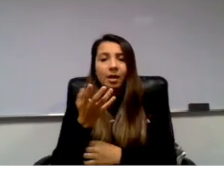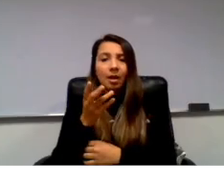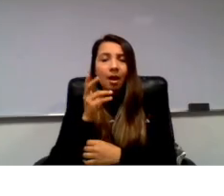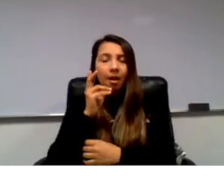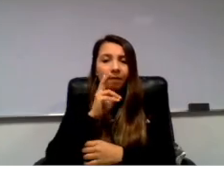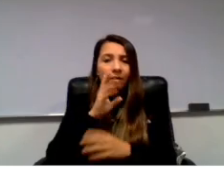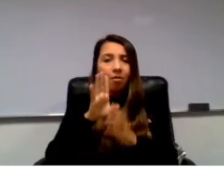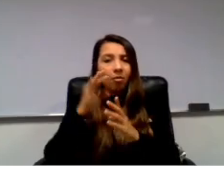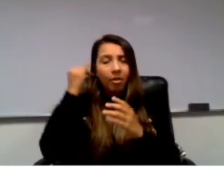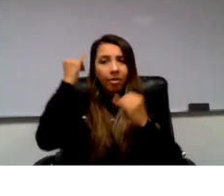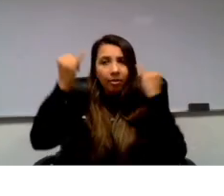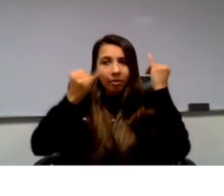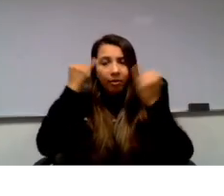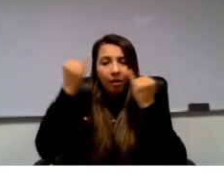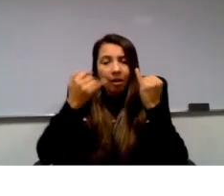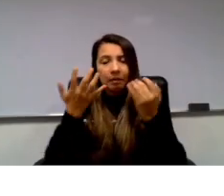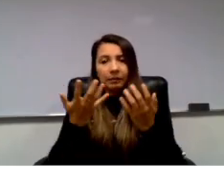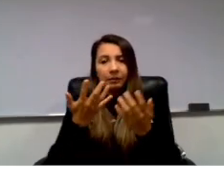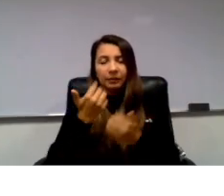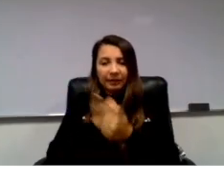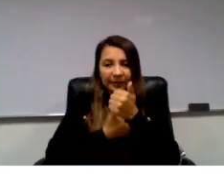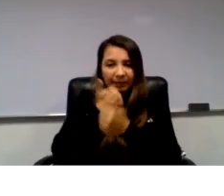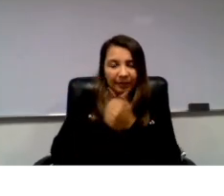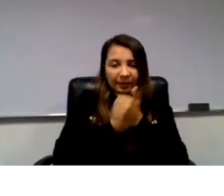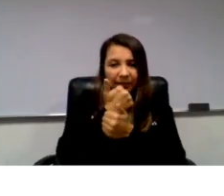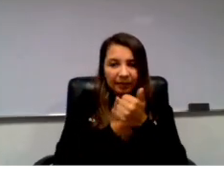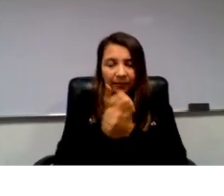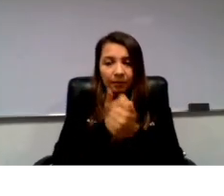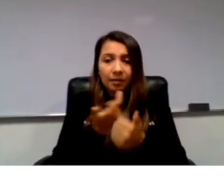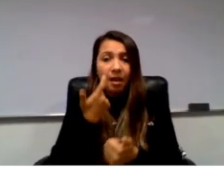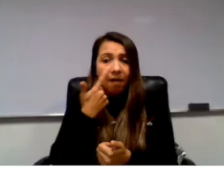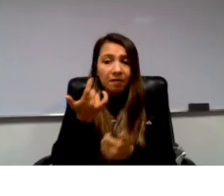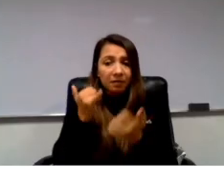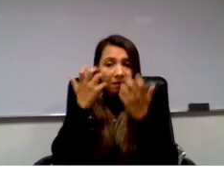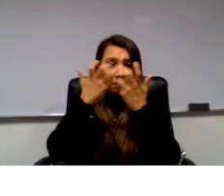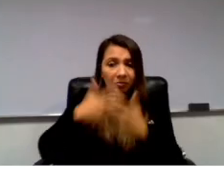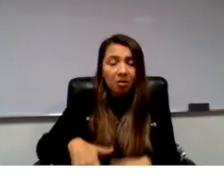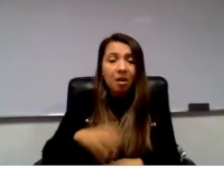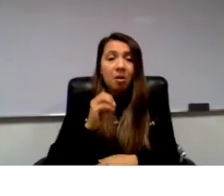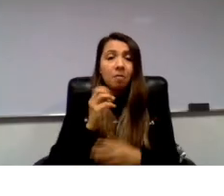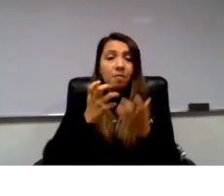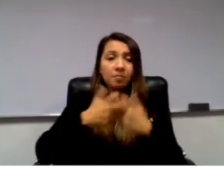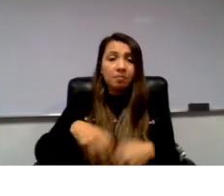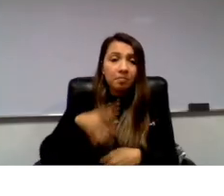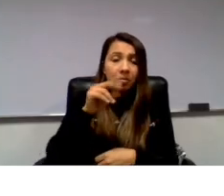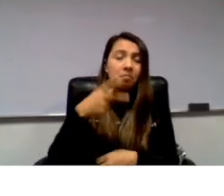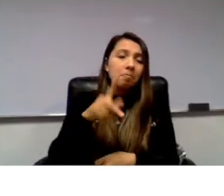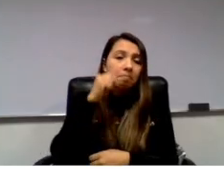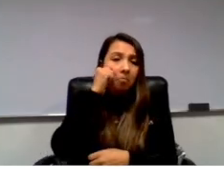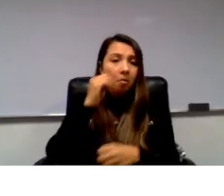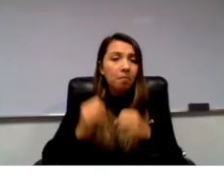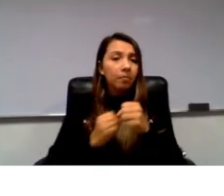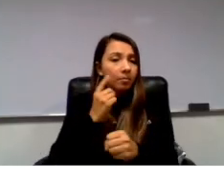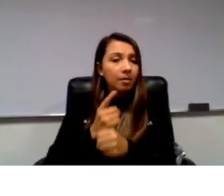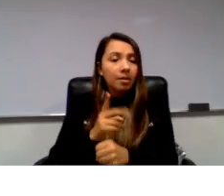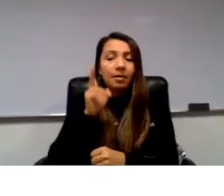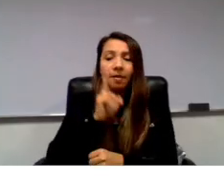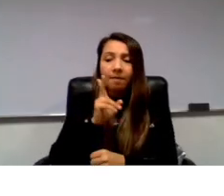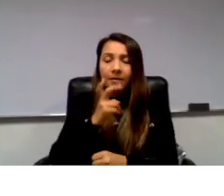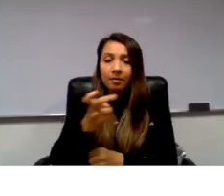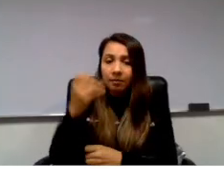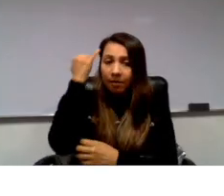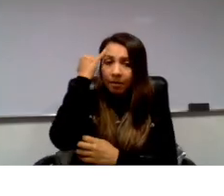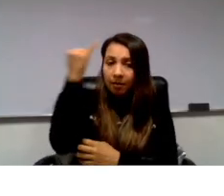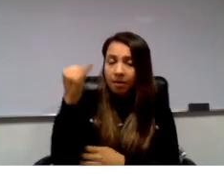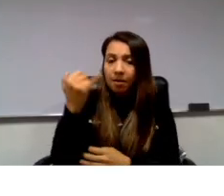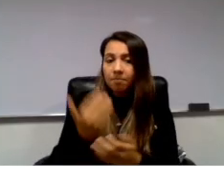las ideas retadoras, ¿no? A las cosas que igual y sí funciona, igual y no funciona, pero pues hay que darle oportunidad a esas ideas,